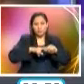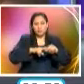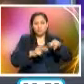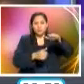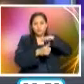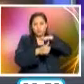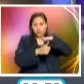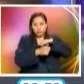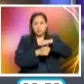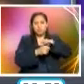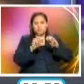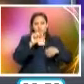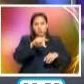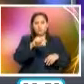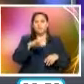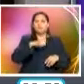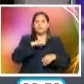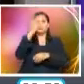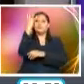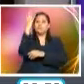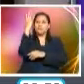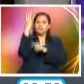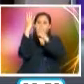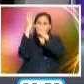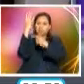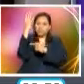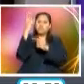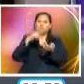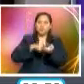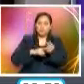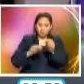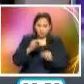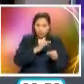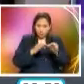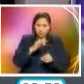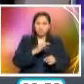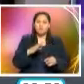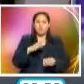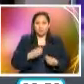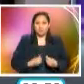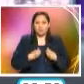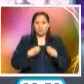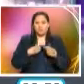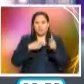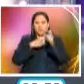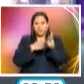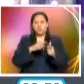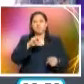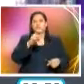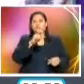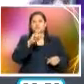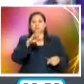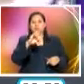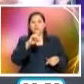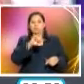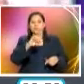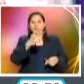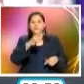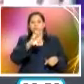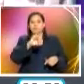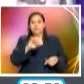es todavía órganos vivos, tiene células vivas, etcétera. Y Máximo González nos enseña